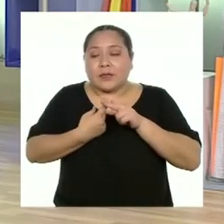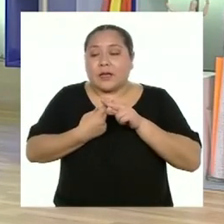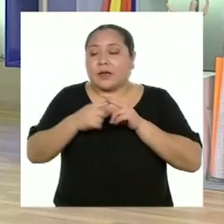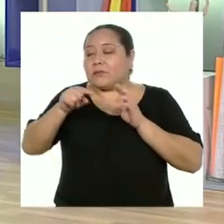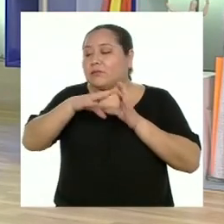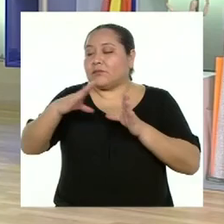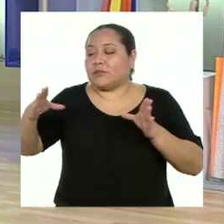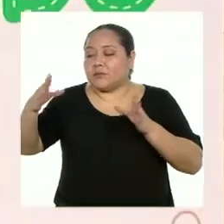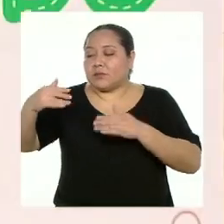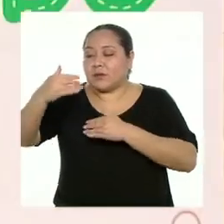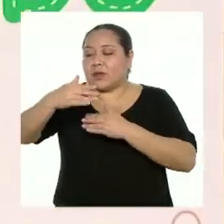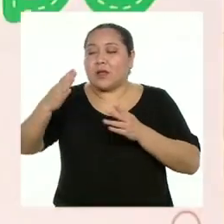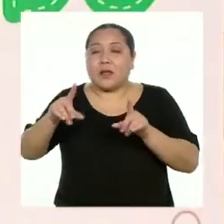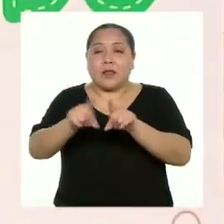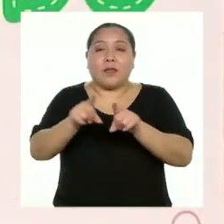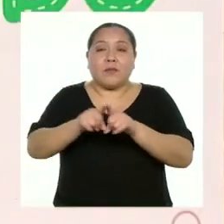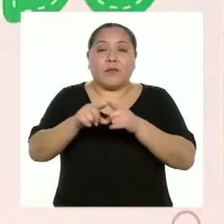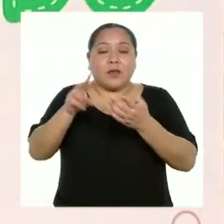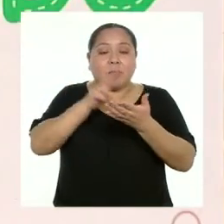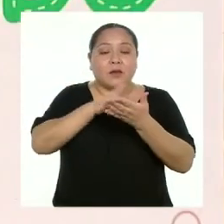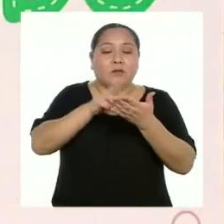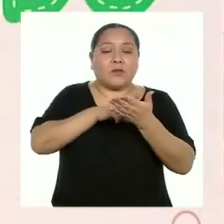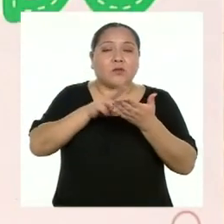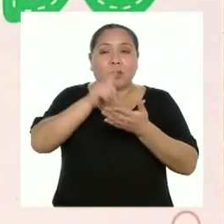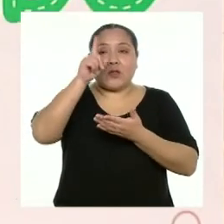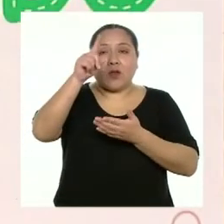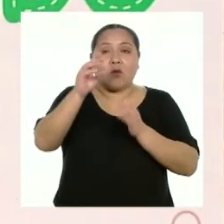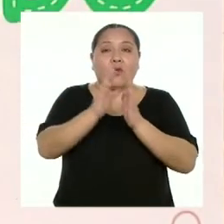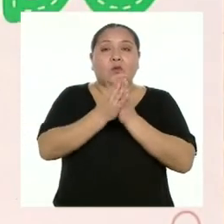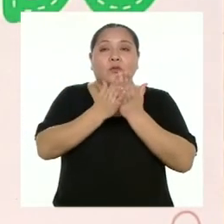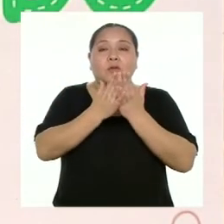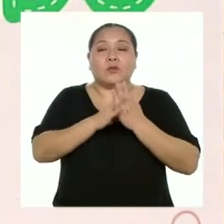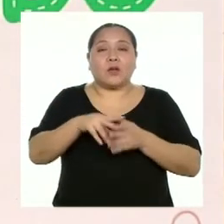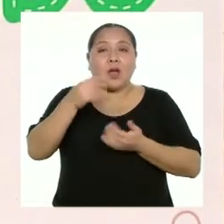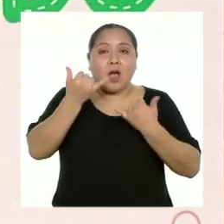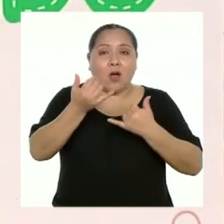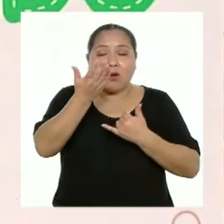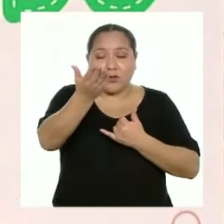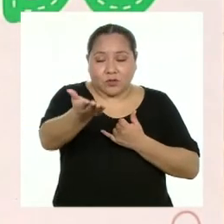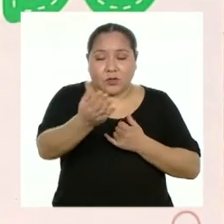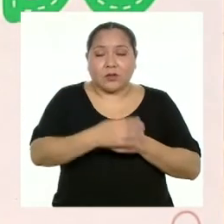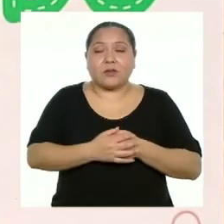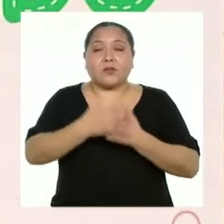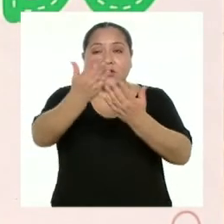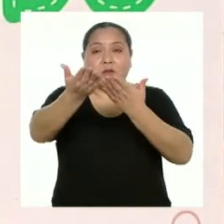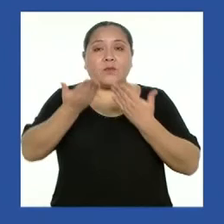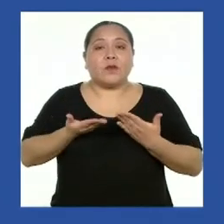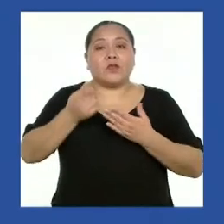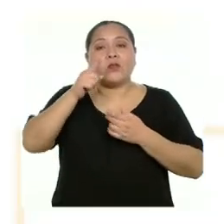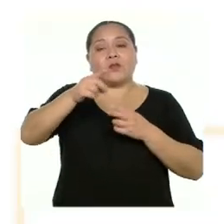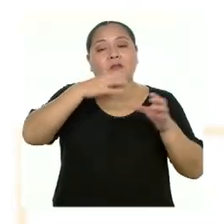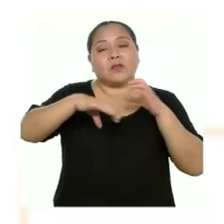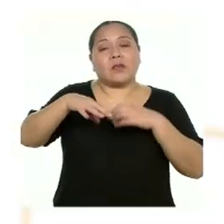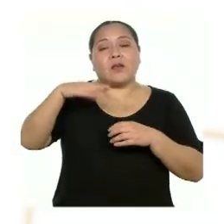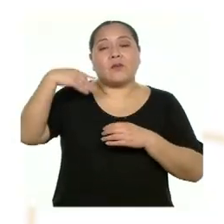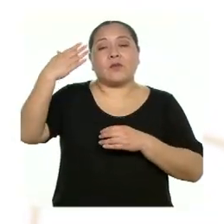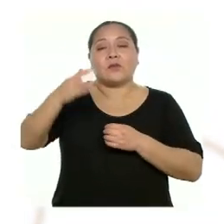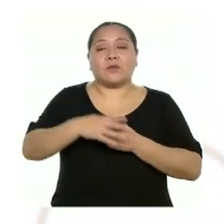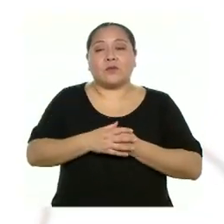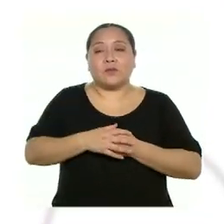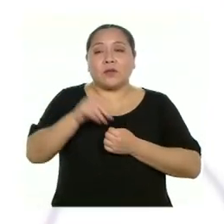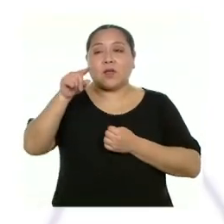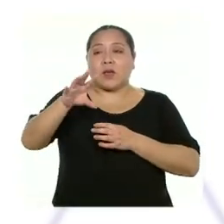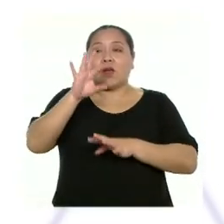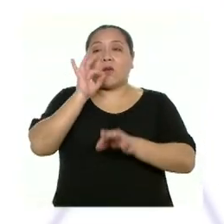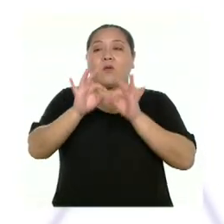la lectura de un gráfico. Ahora les toca a ustedes. Los invito a realizar el siguiente reto. Hallen las